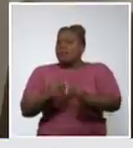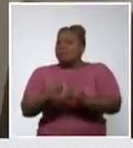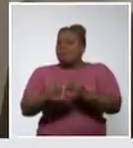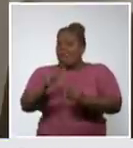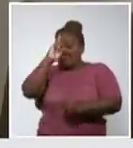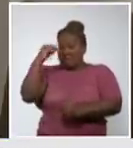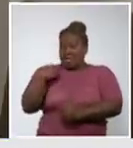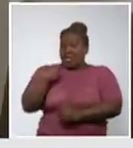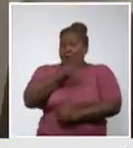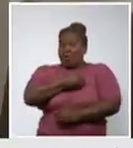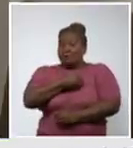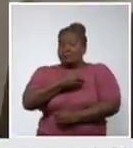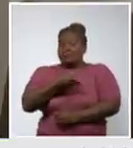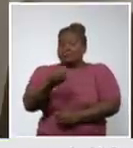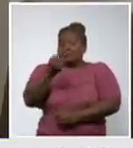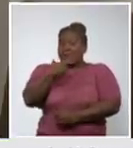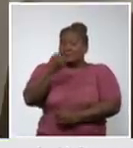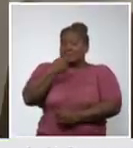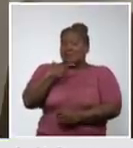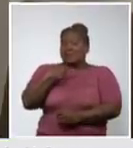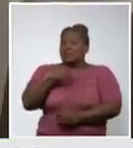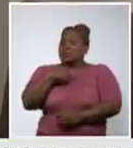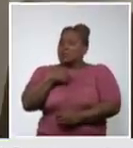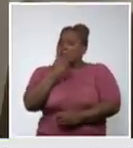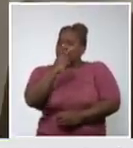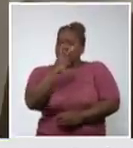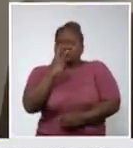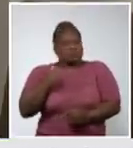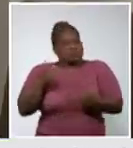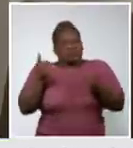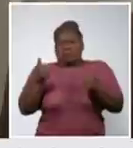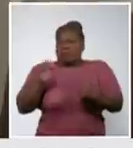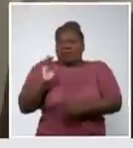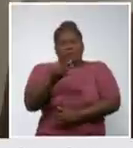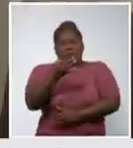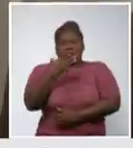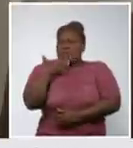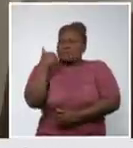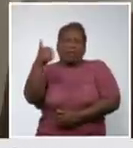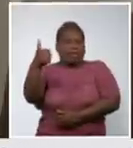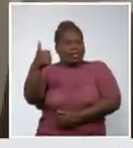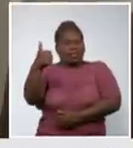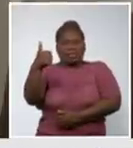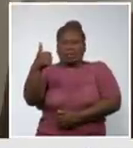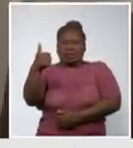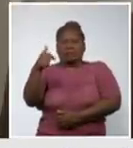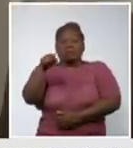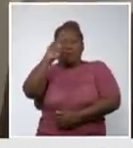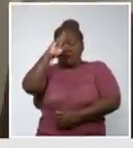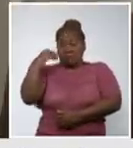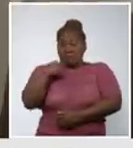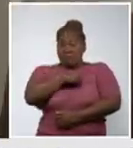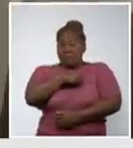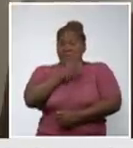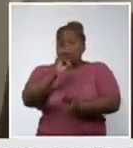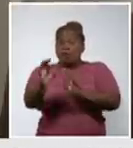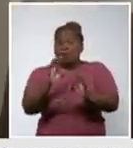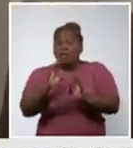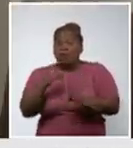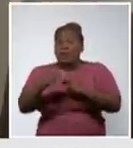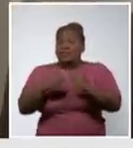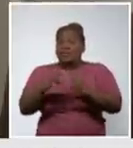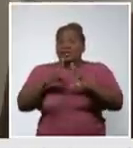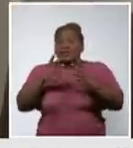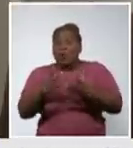realmente te puedo decir que tuvimos los mejores cuidados. Los mejores cuidados por esos médicos intensivistas que estuvieron ahí, que nos los hacían todo, eran médicos,